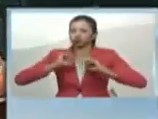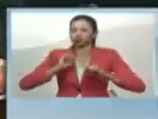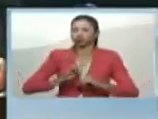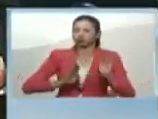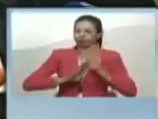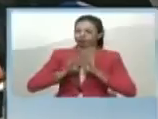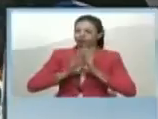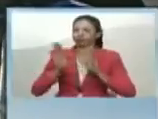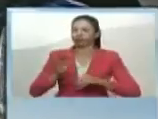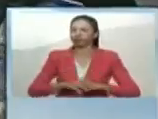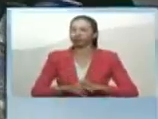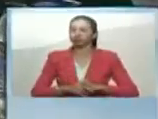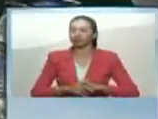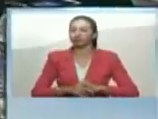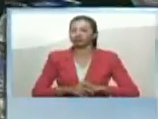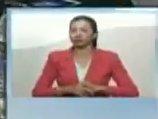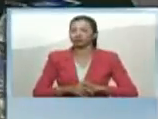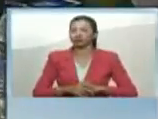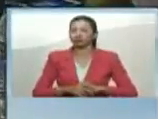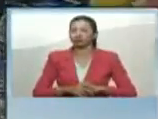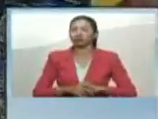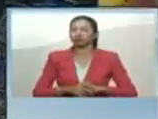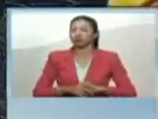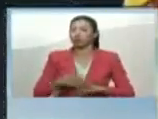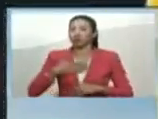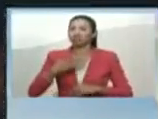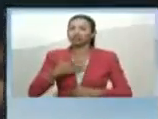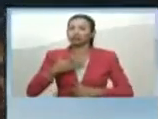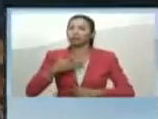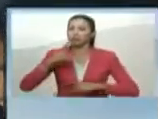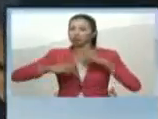y con mucha